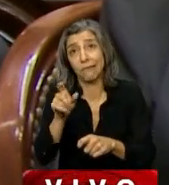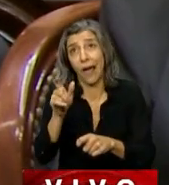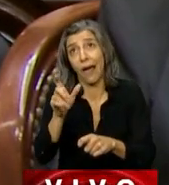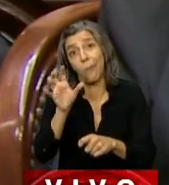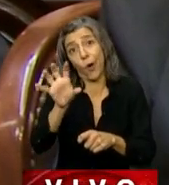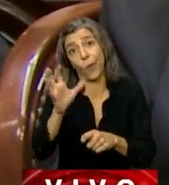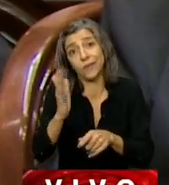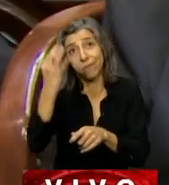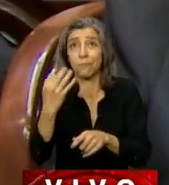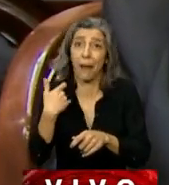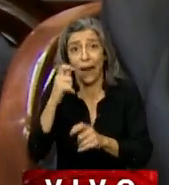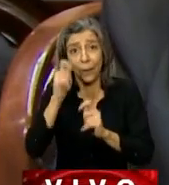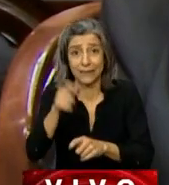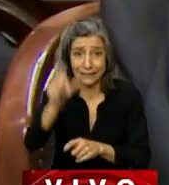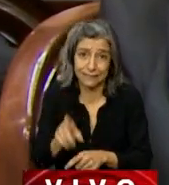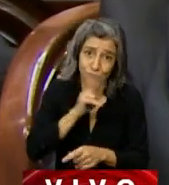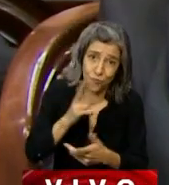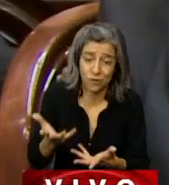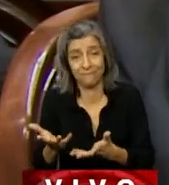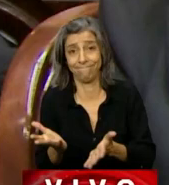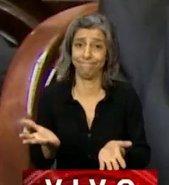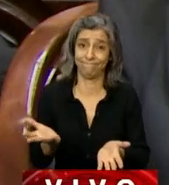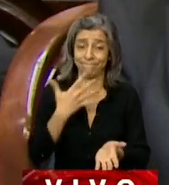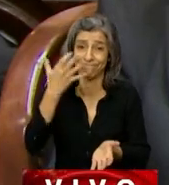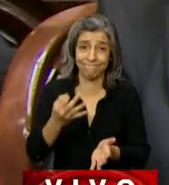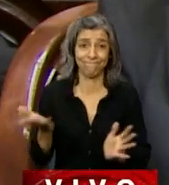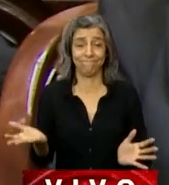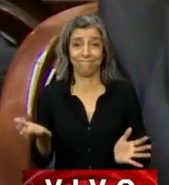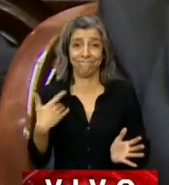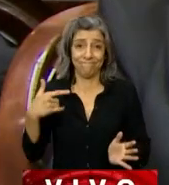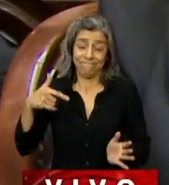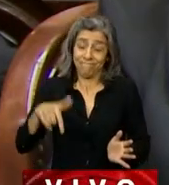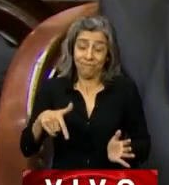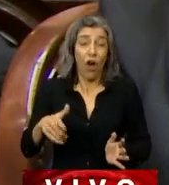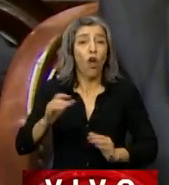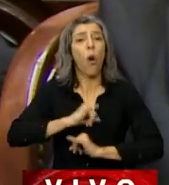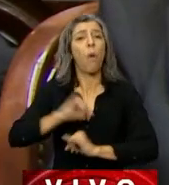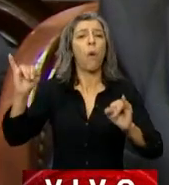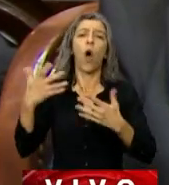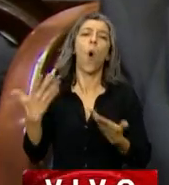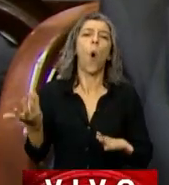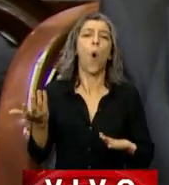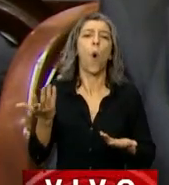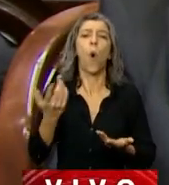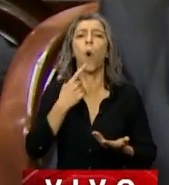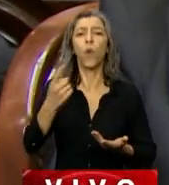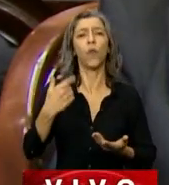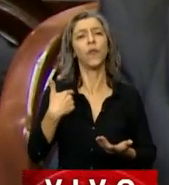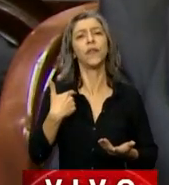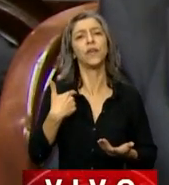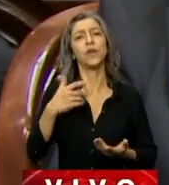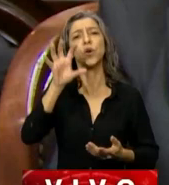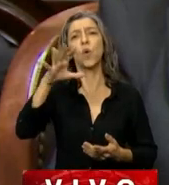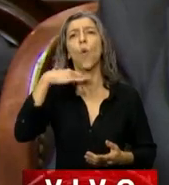se evidencia en expresiones de la vocera presidencial cuando dice que volver desde Jujuy a Buenos Aires es volver